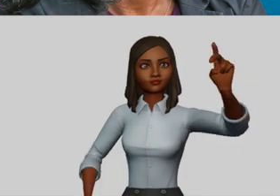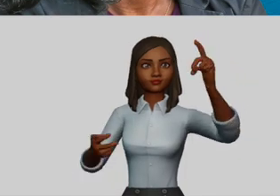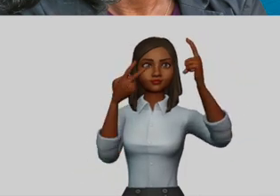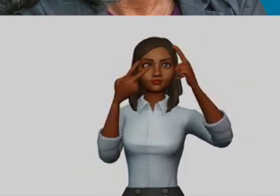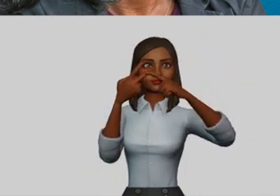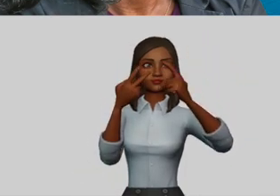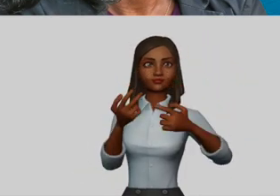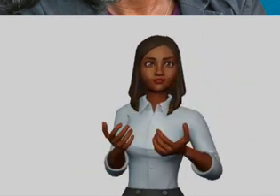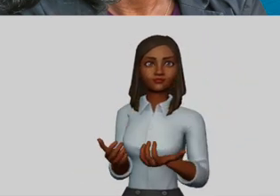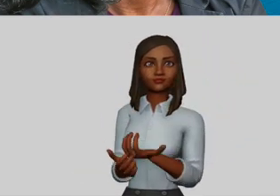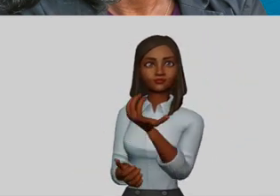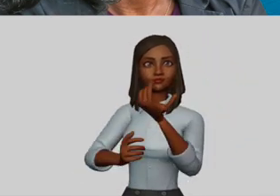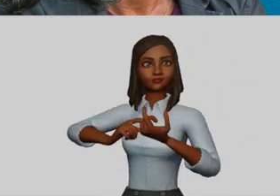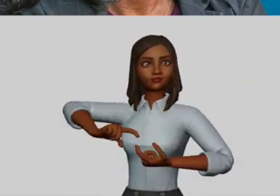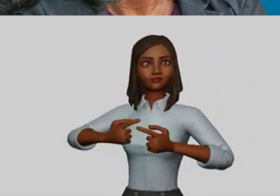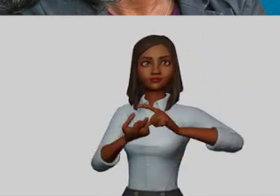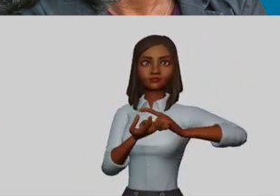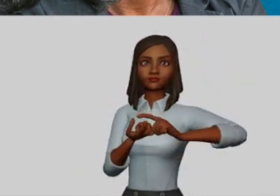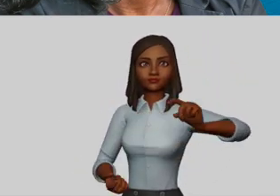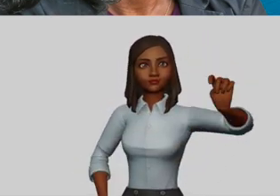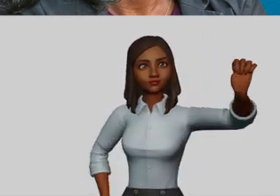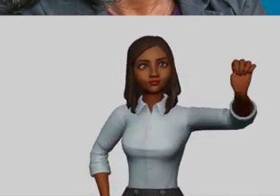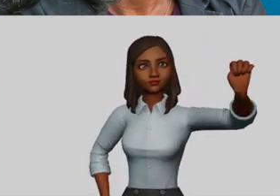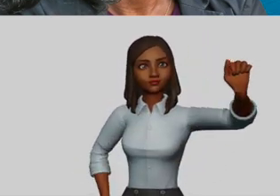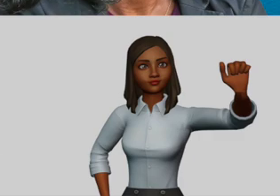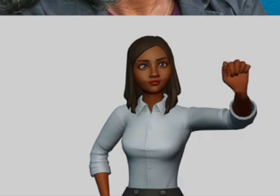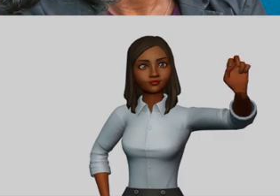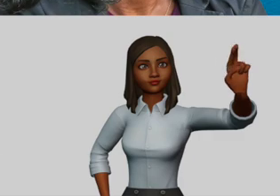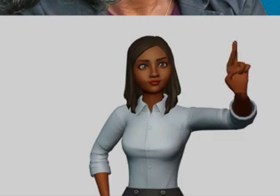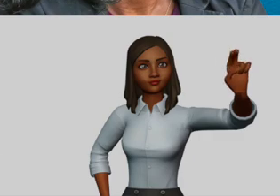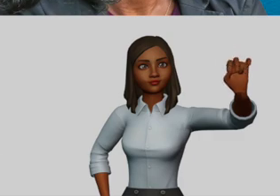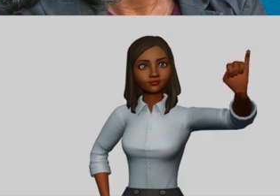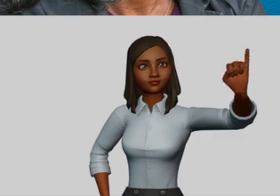Y el chocolate, que no se me olvide el chocolate. Tuve una